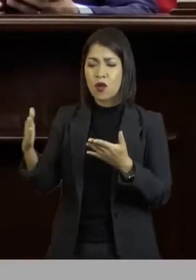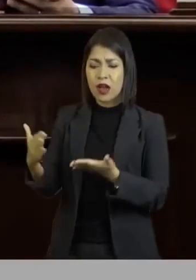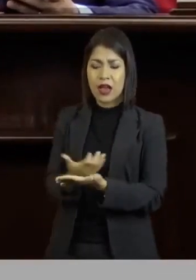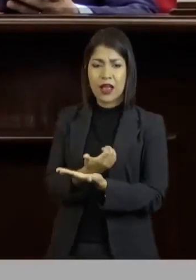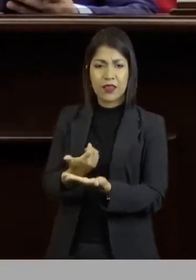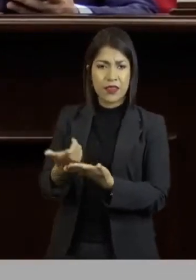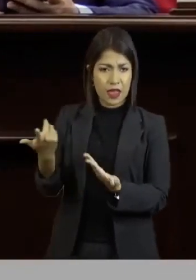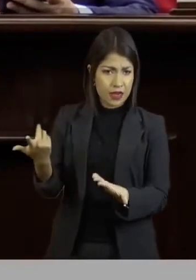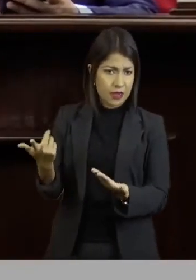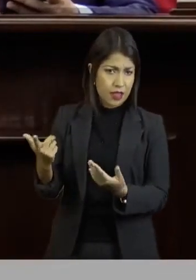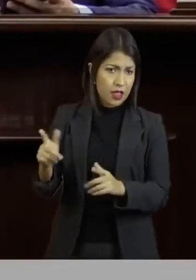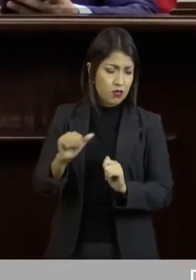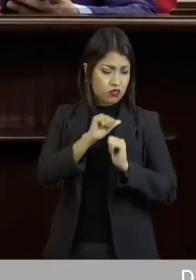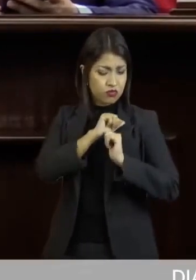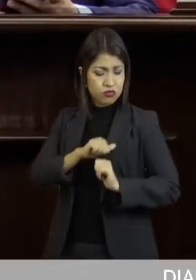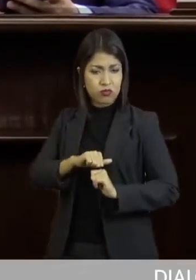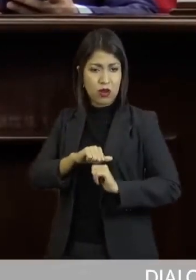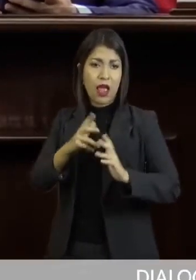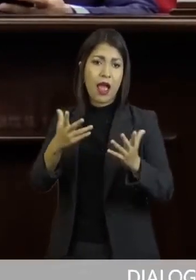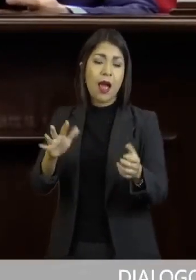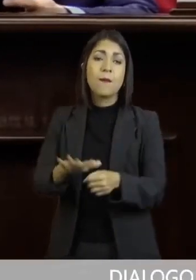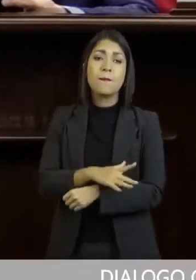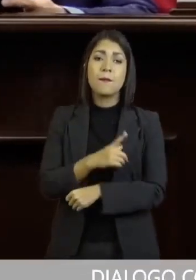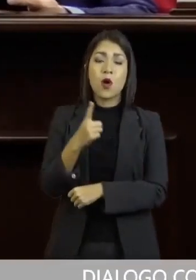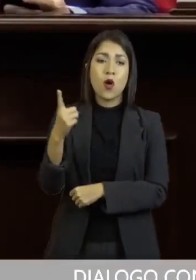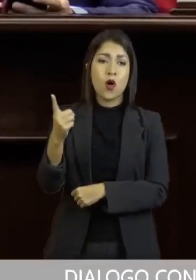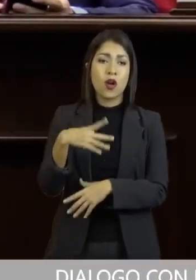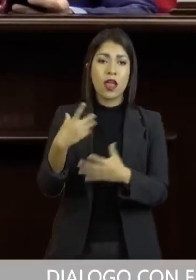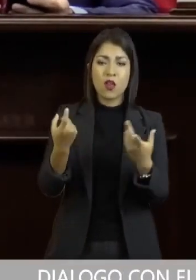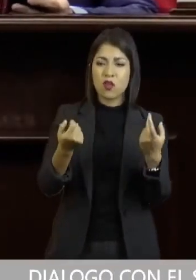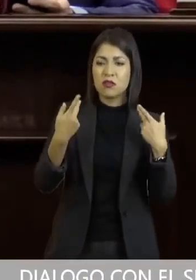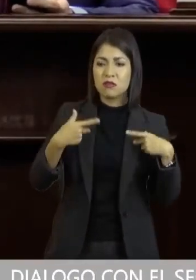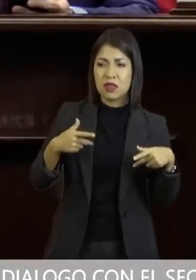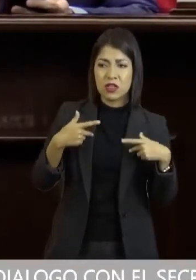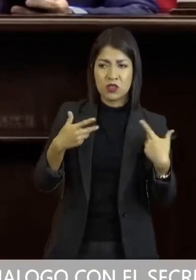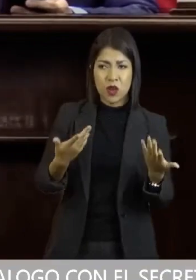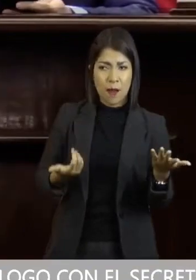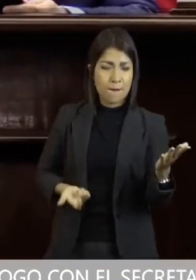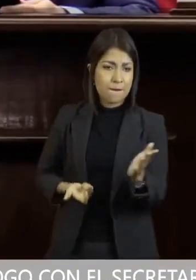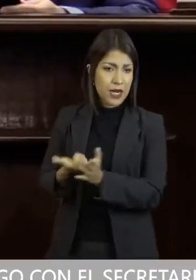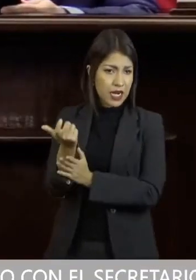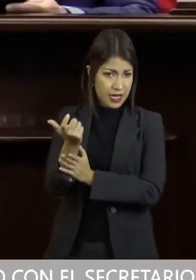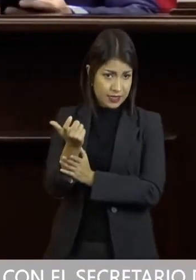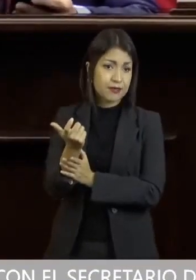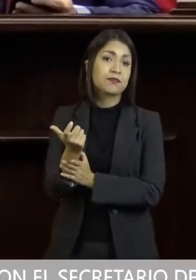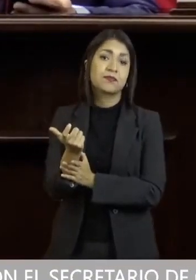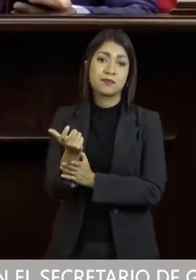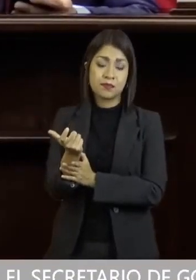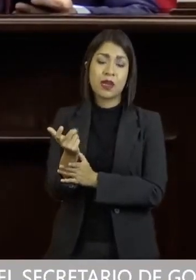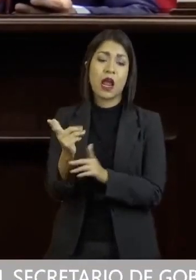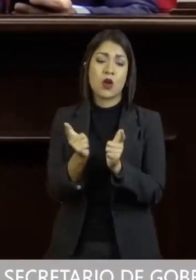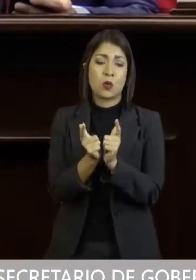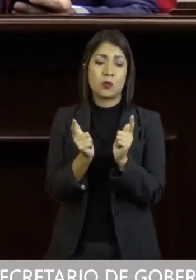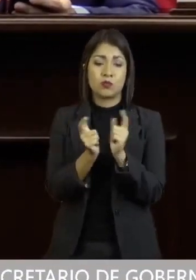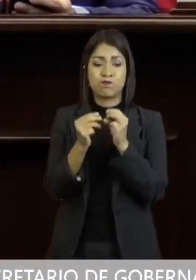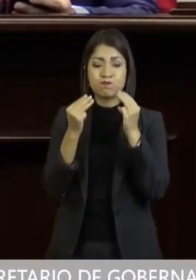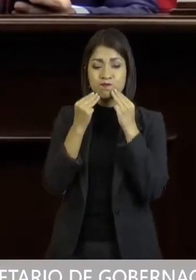por quienes se dedican a actividades non santas, decían antes,